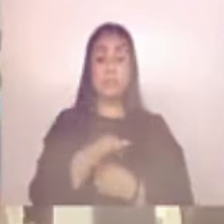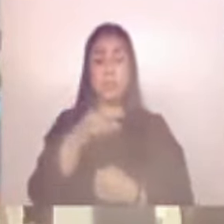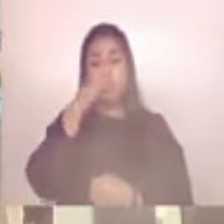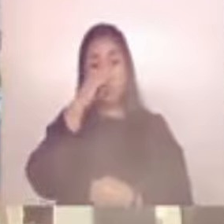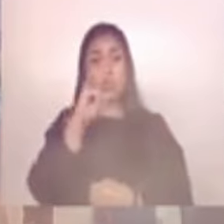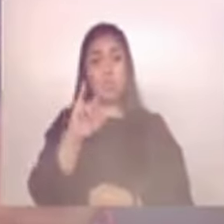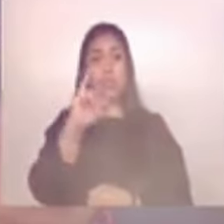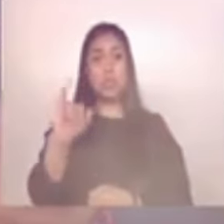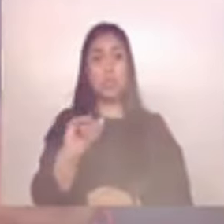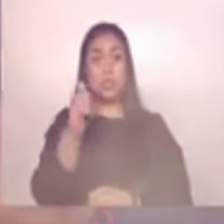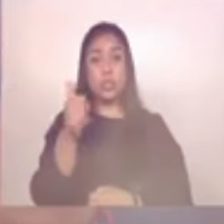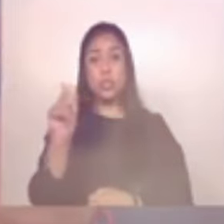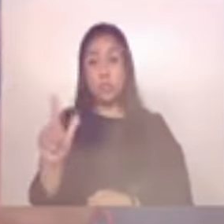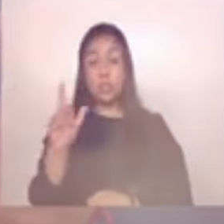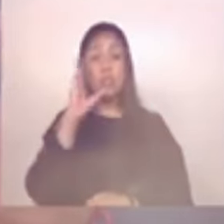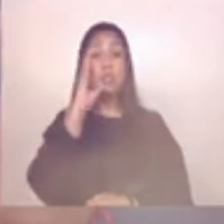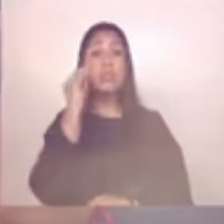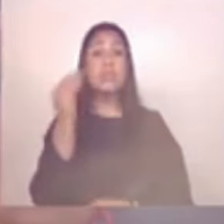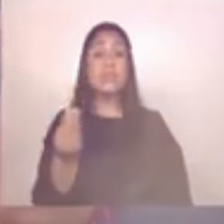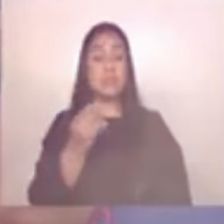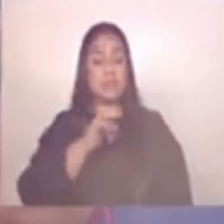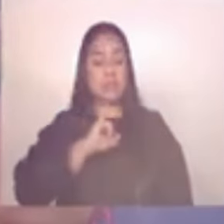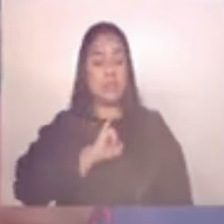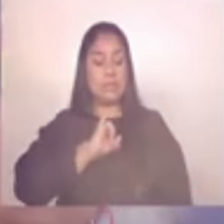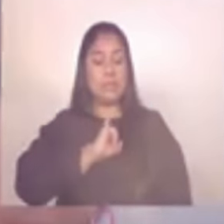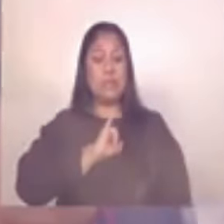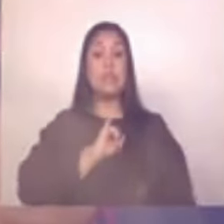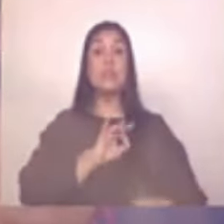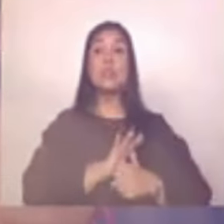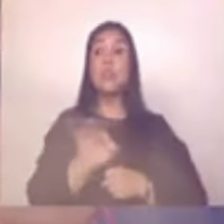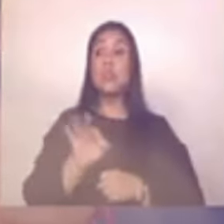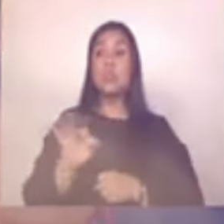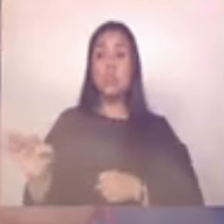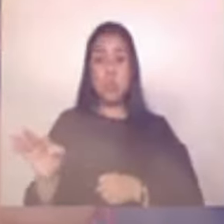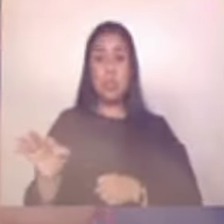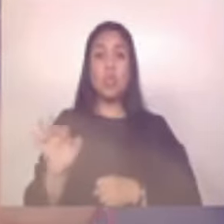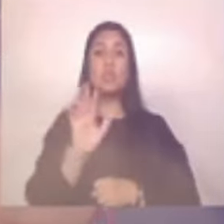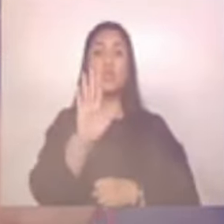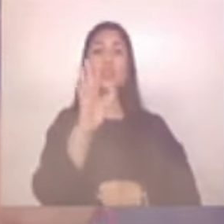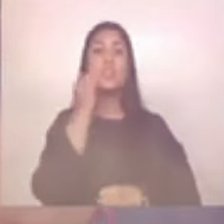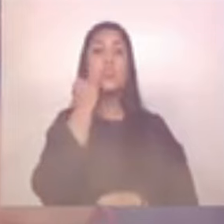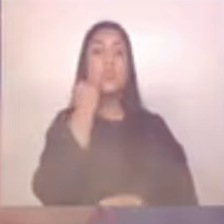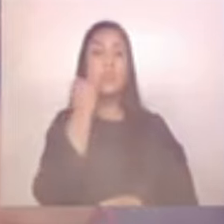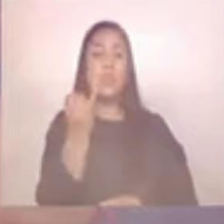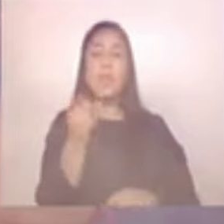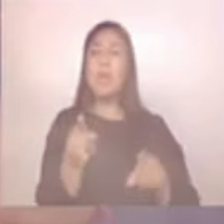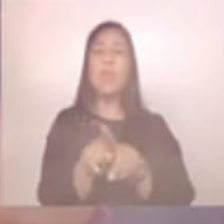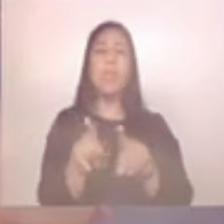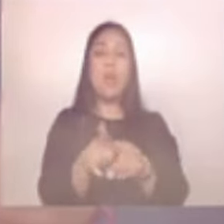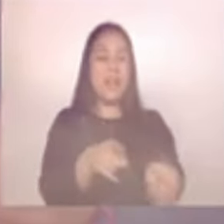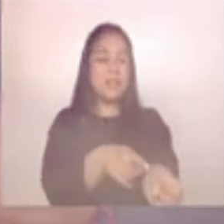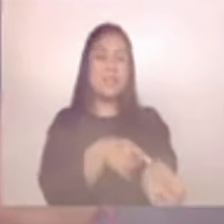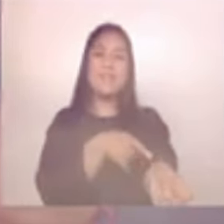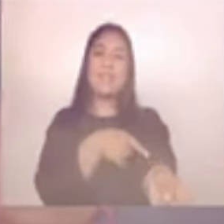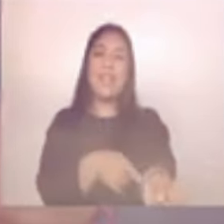porque la identidad de un pueblo corre en su idioma como la sangre en las venas de un